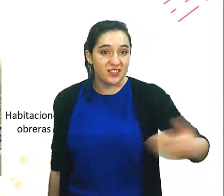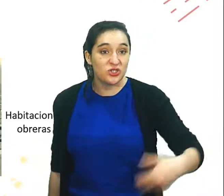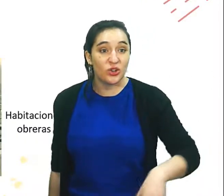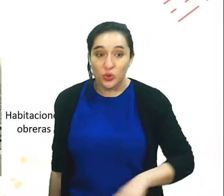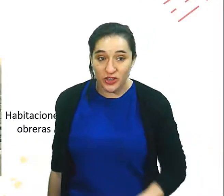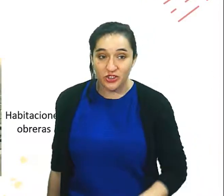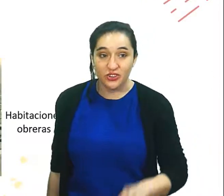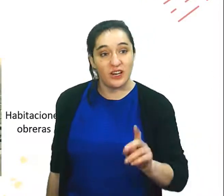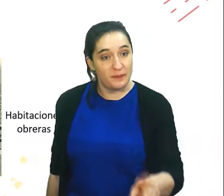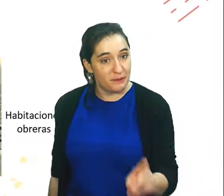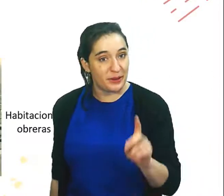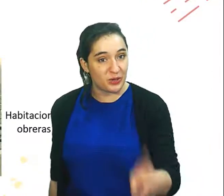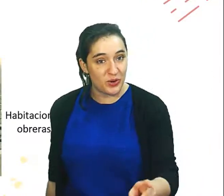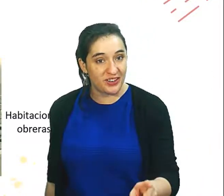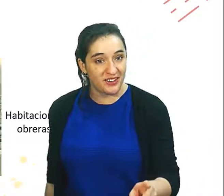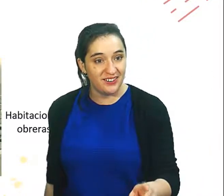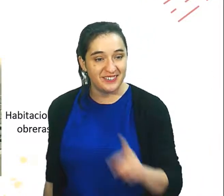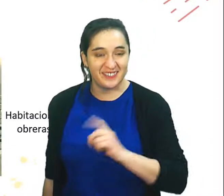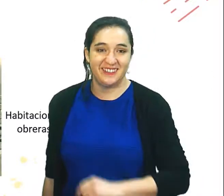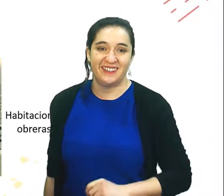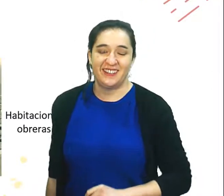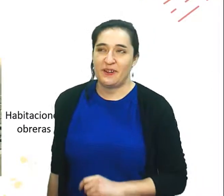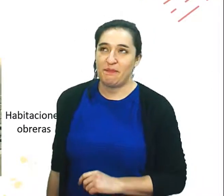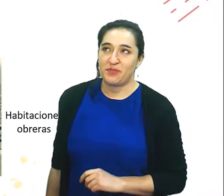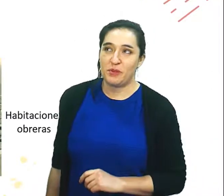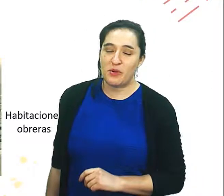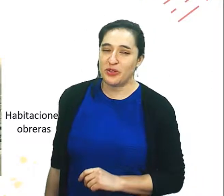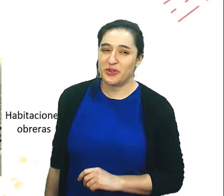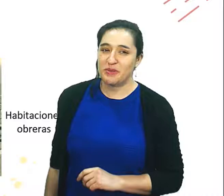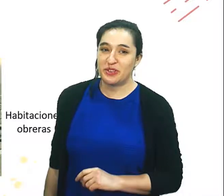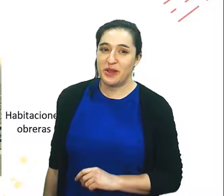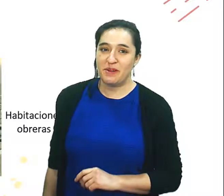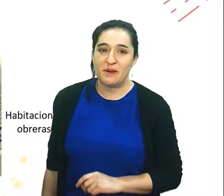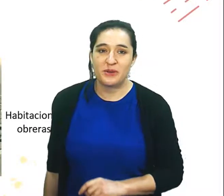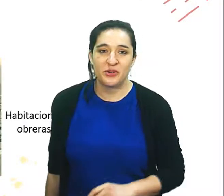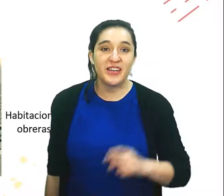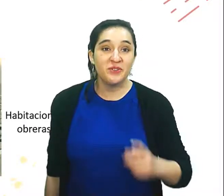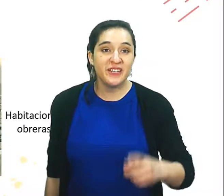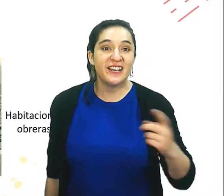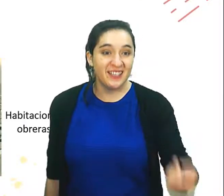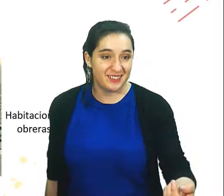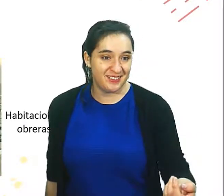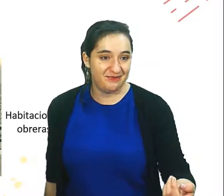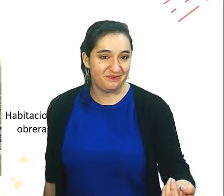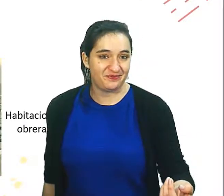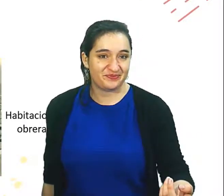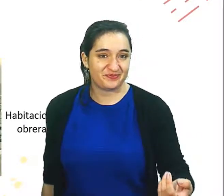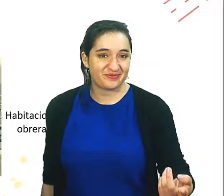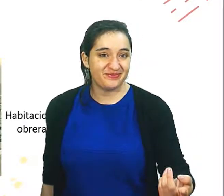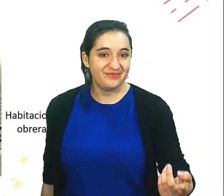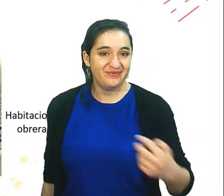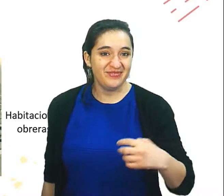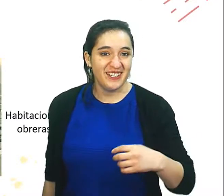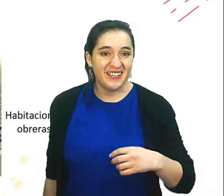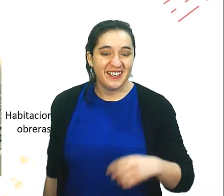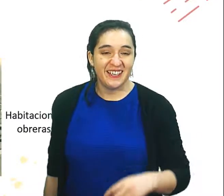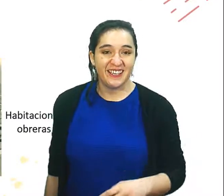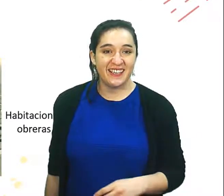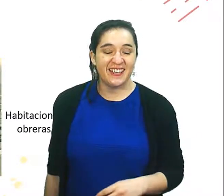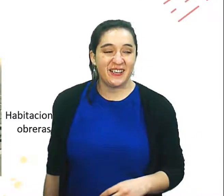inglés, de hecho el dueño de La Pampa, recuerden, no me acuerdo cómo se llamaba, pero era un inglés.